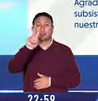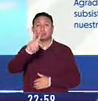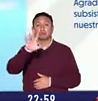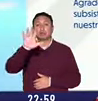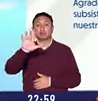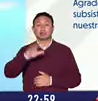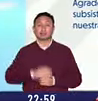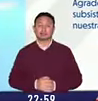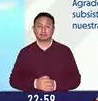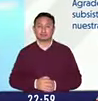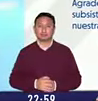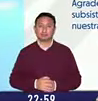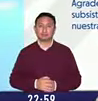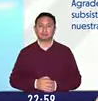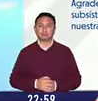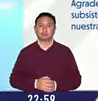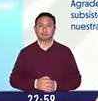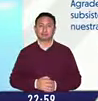25.